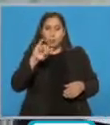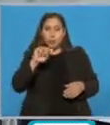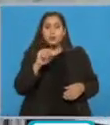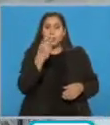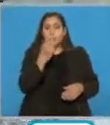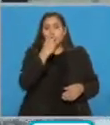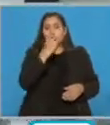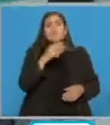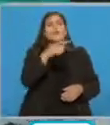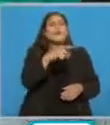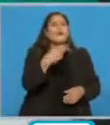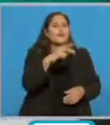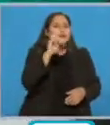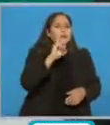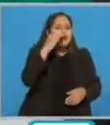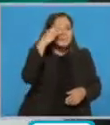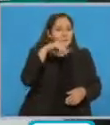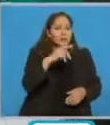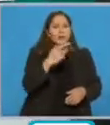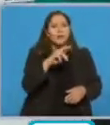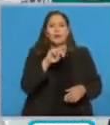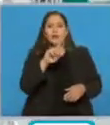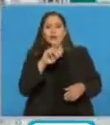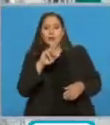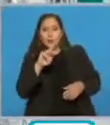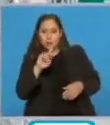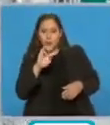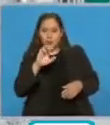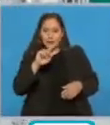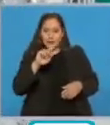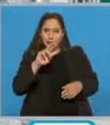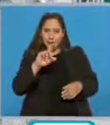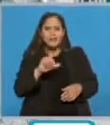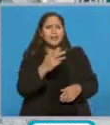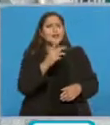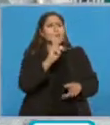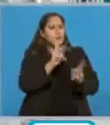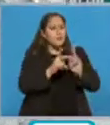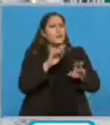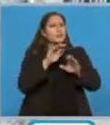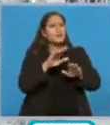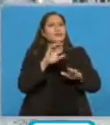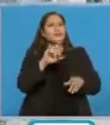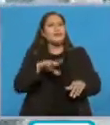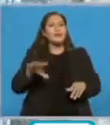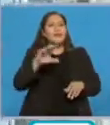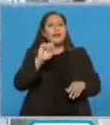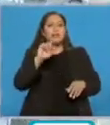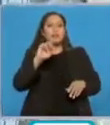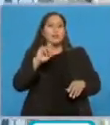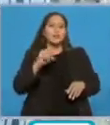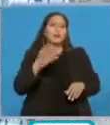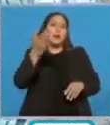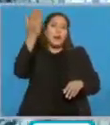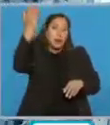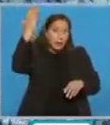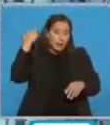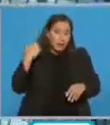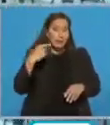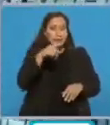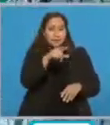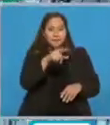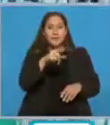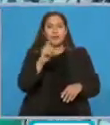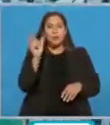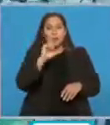su nombre, señor? Guadalupe Estrada. Platíquenos de la colonia Asturias. Pues antes hasta allí,